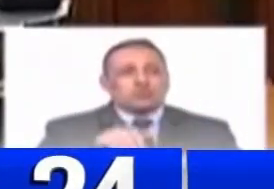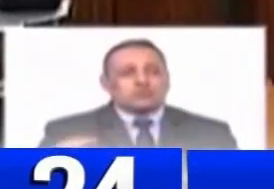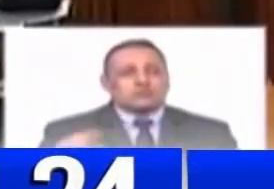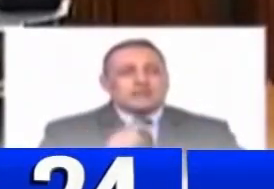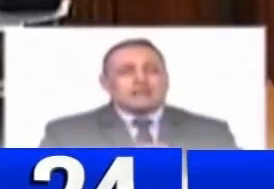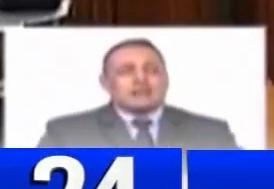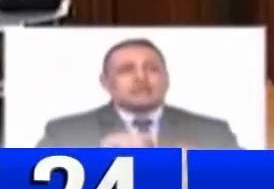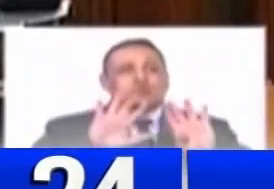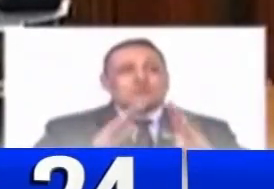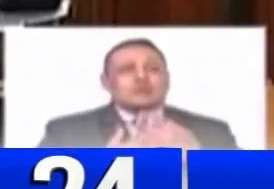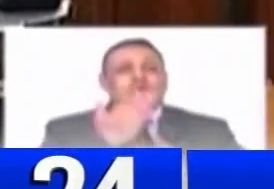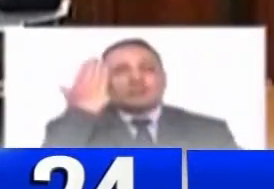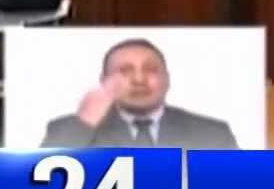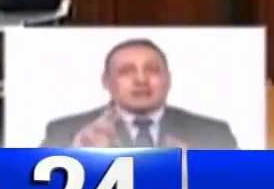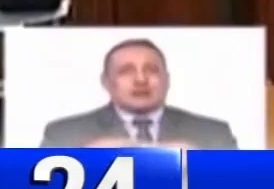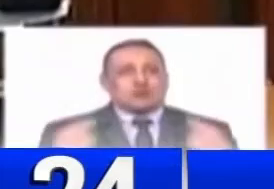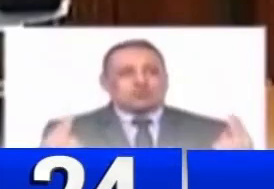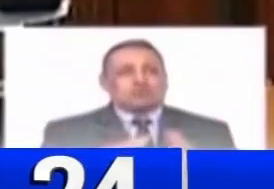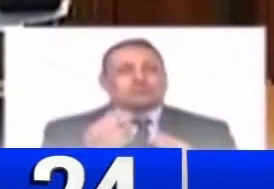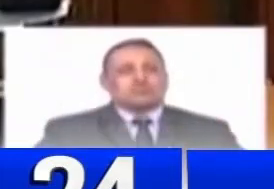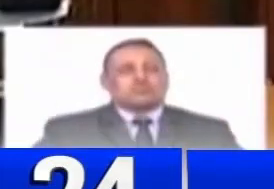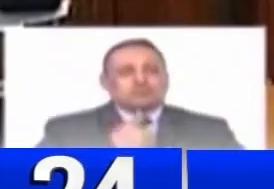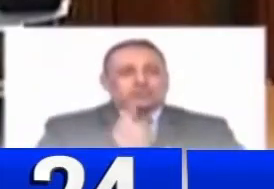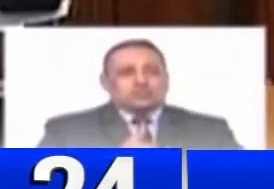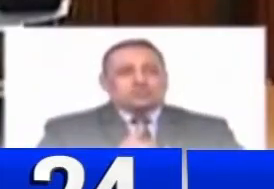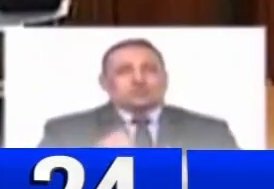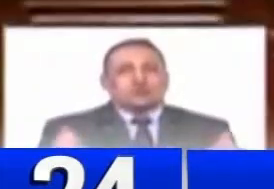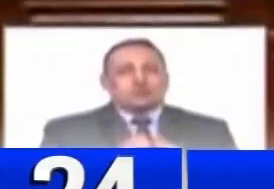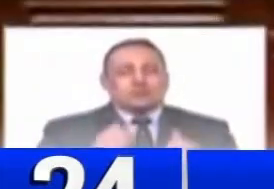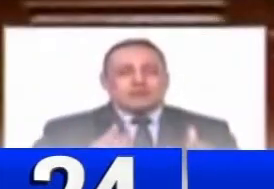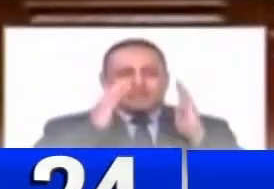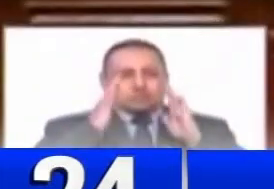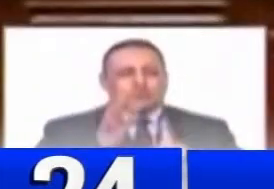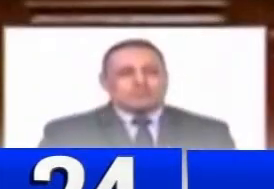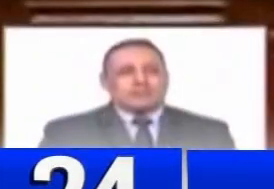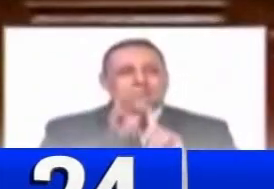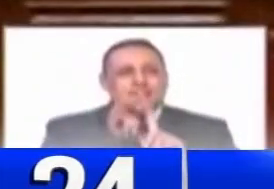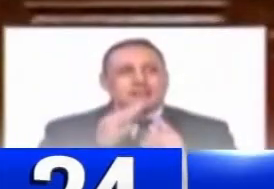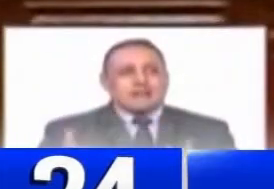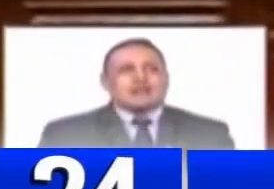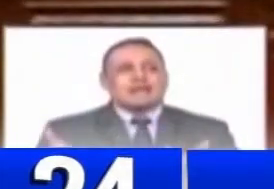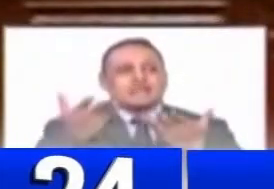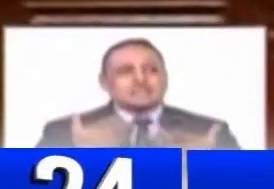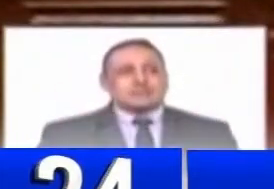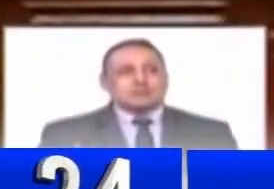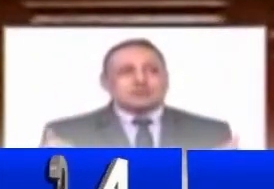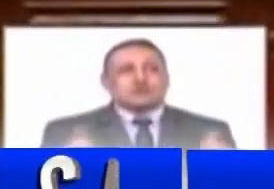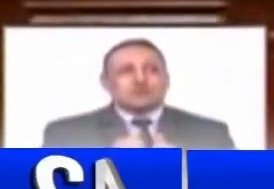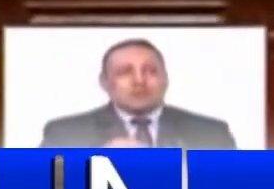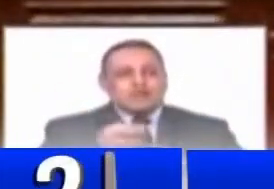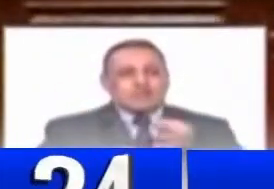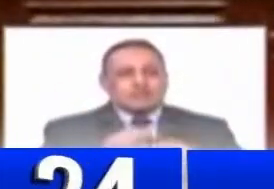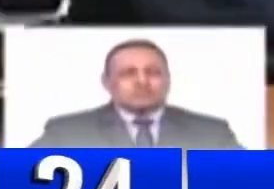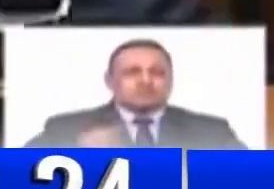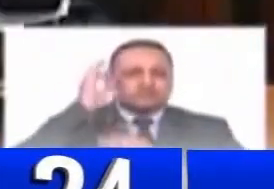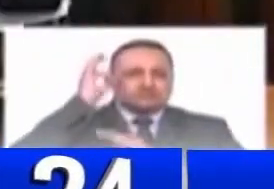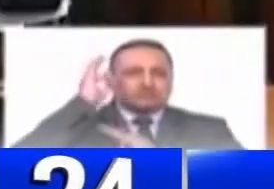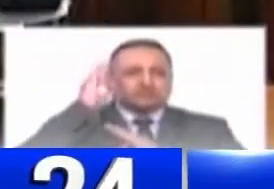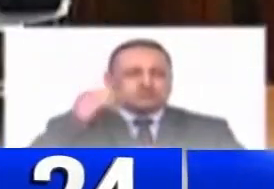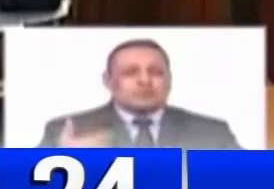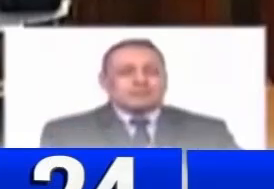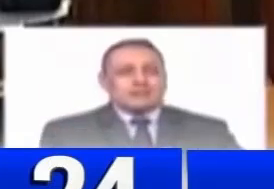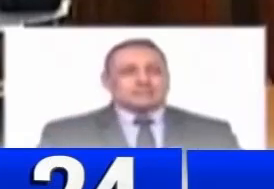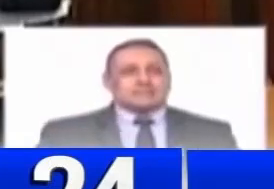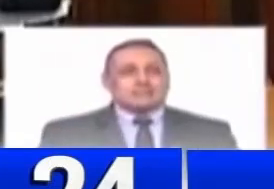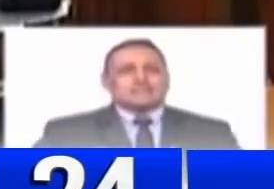las 9 horas, a la sesión solemne, dedicada exclusivamente a recibir el mensaje de la señora Presidenta de la